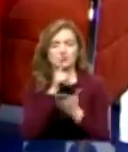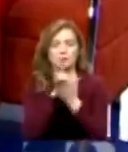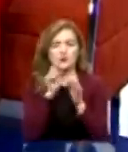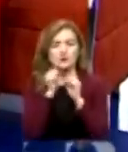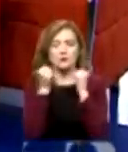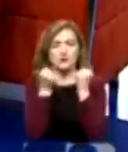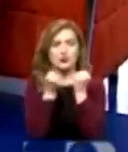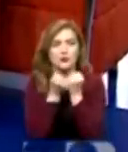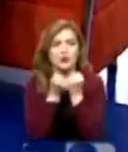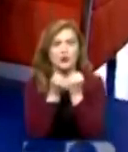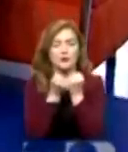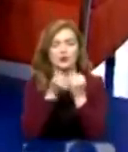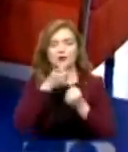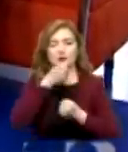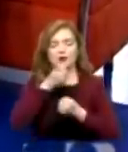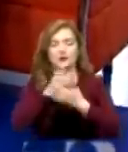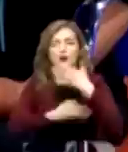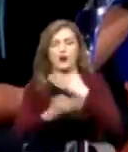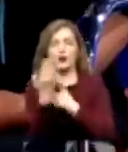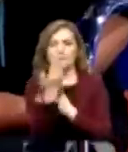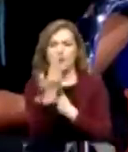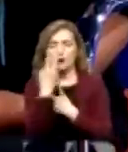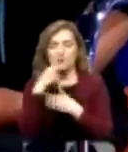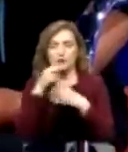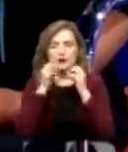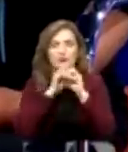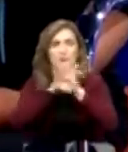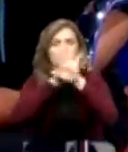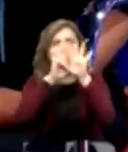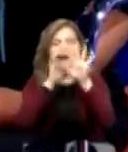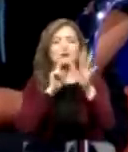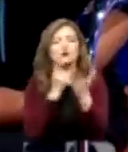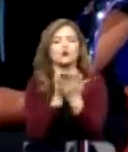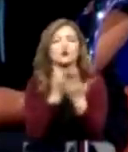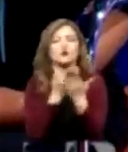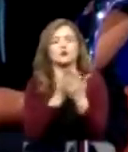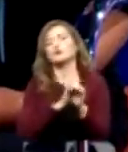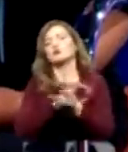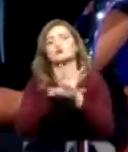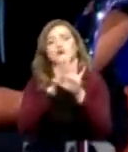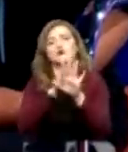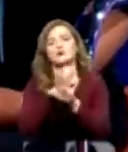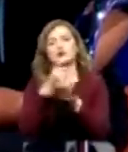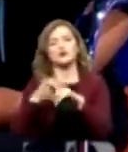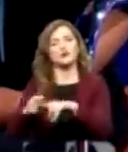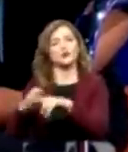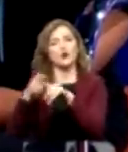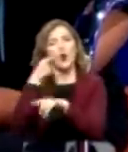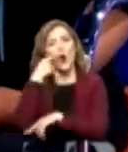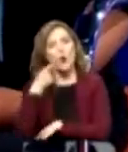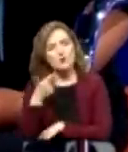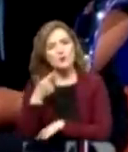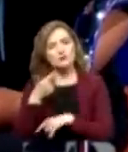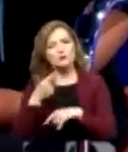y ustedes también como medios de comunicación, pues evidenciamos, como ustedes dicen, que la realidad es otra, que los hombres